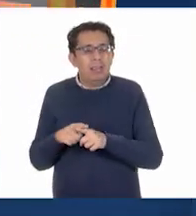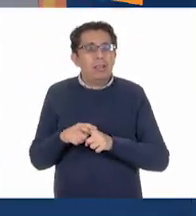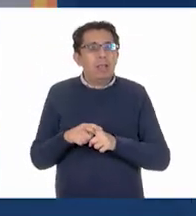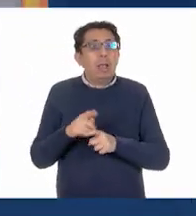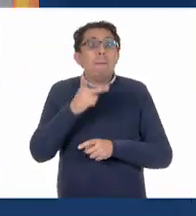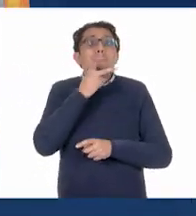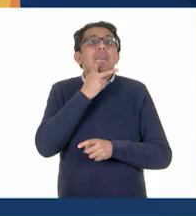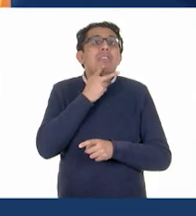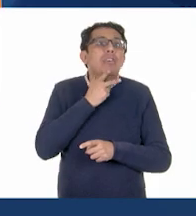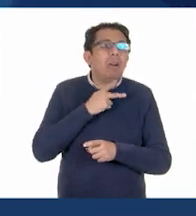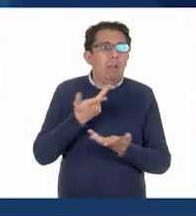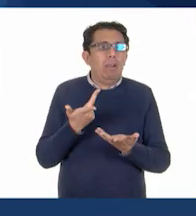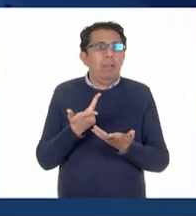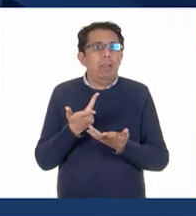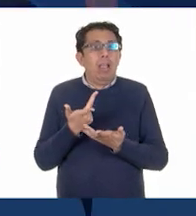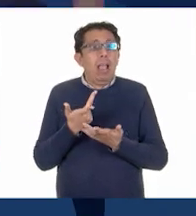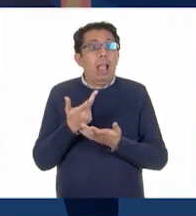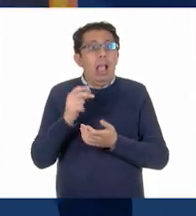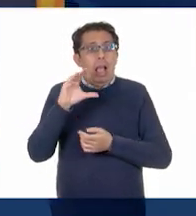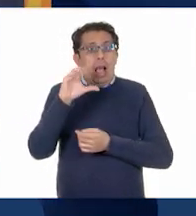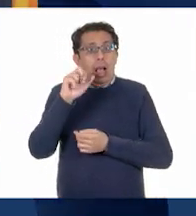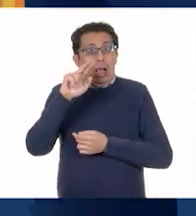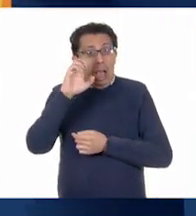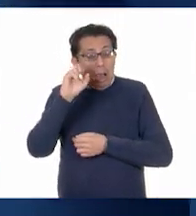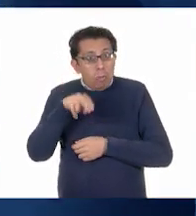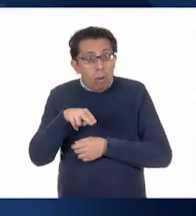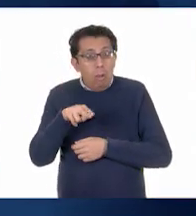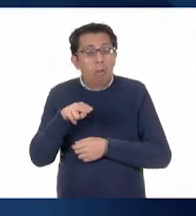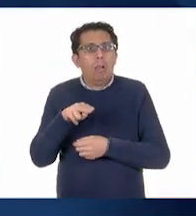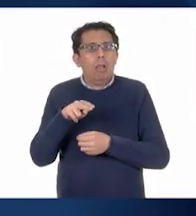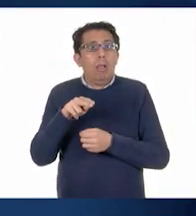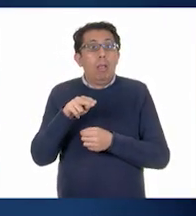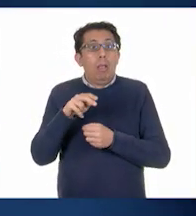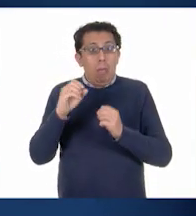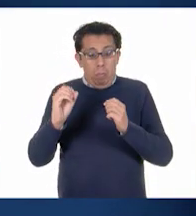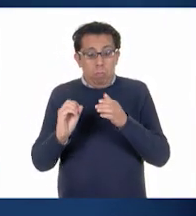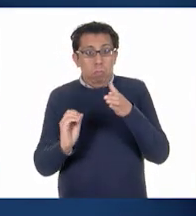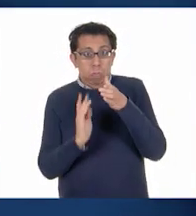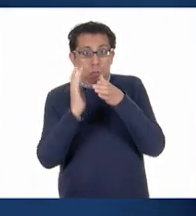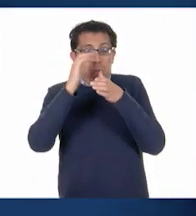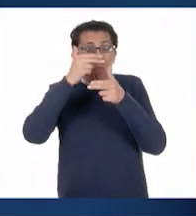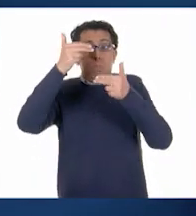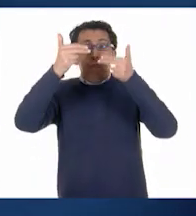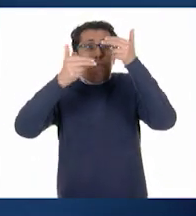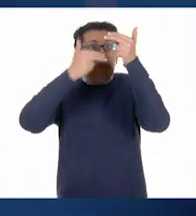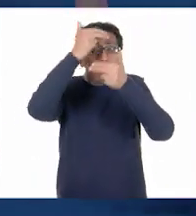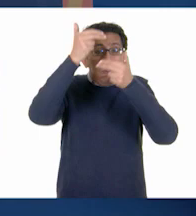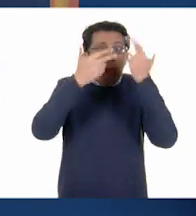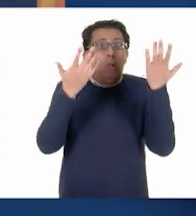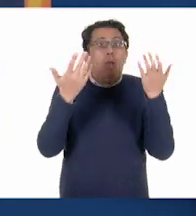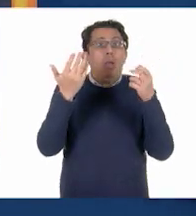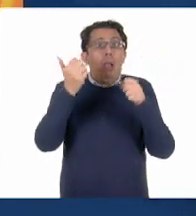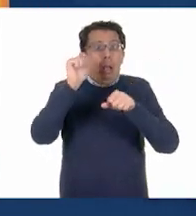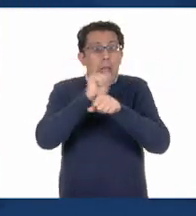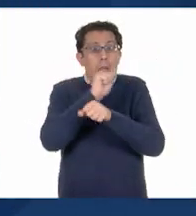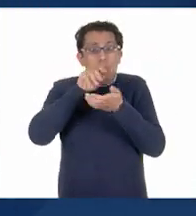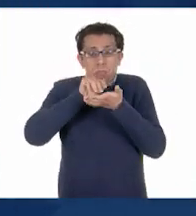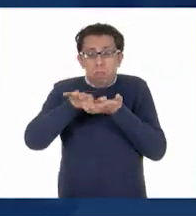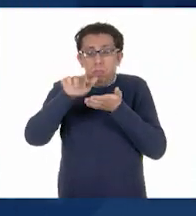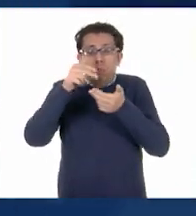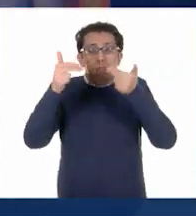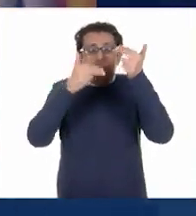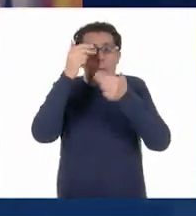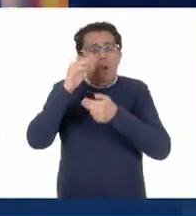el petróleo, el carbón, el humo de un volcán, el humo de los coches, los fósiles,